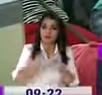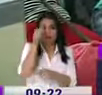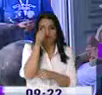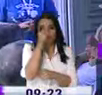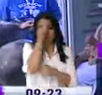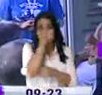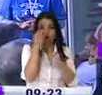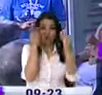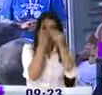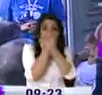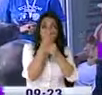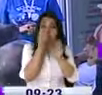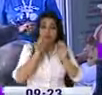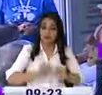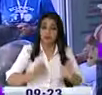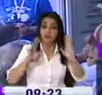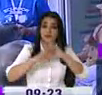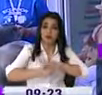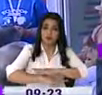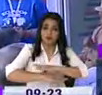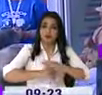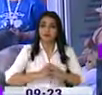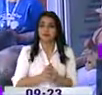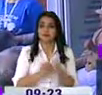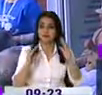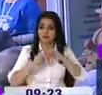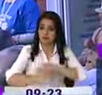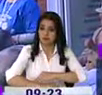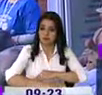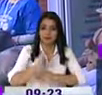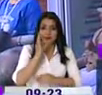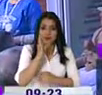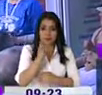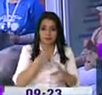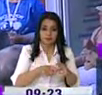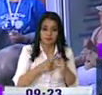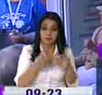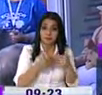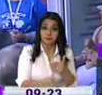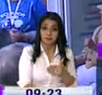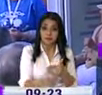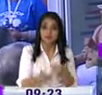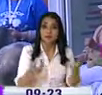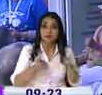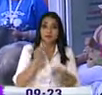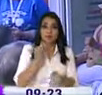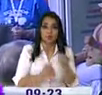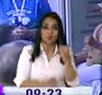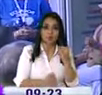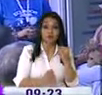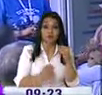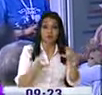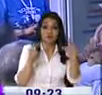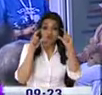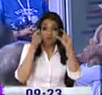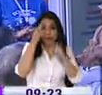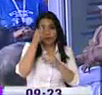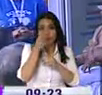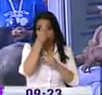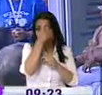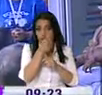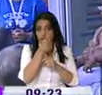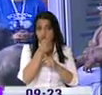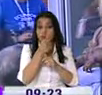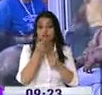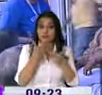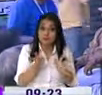gratuita. Completamente gratuitas, esto desde los exámenes que inician con optometría hasta la operación